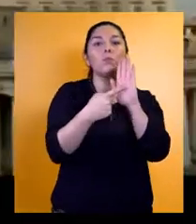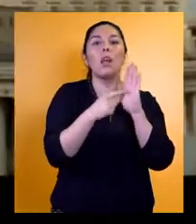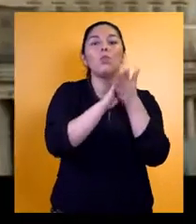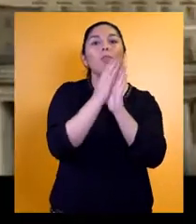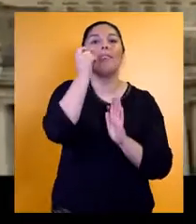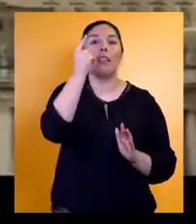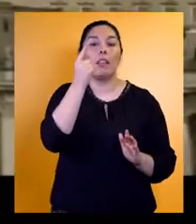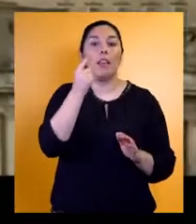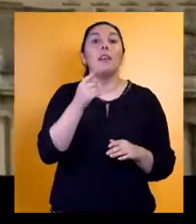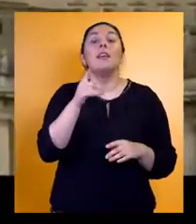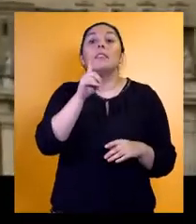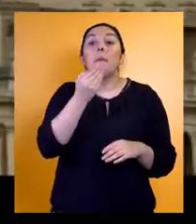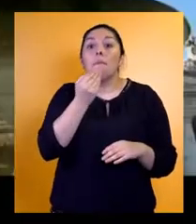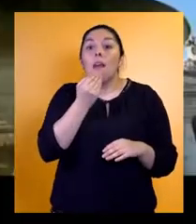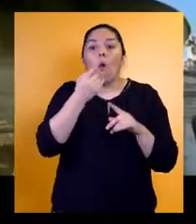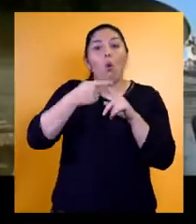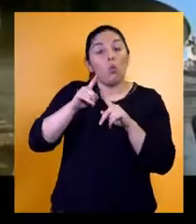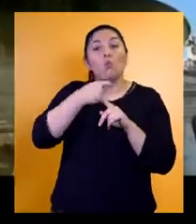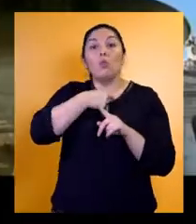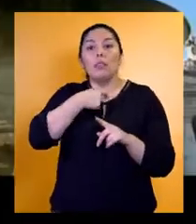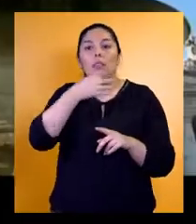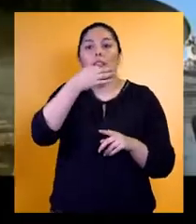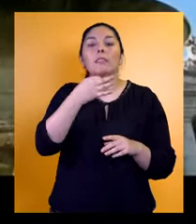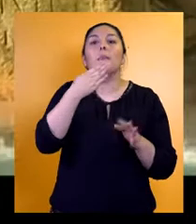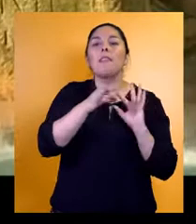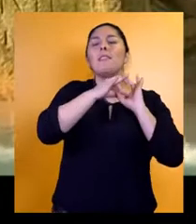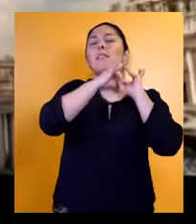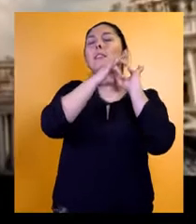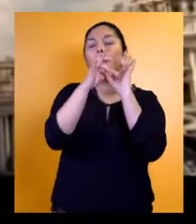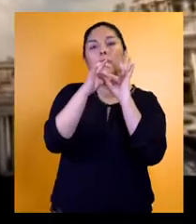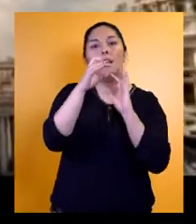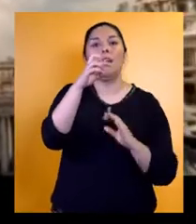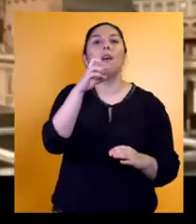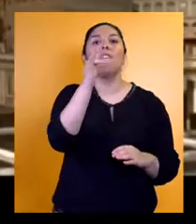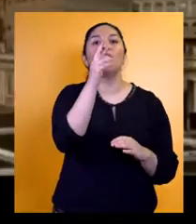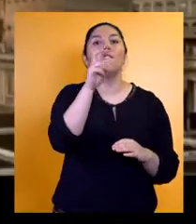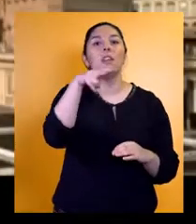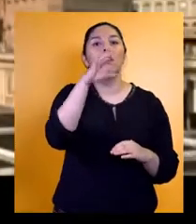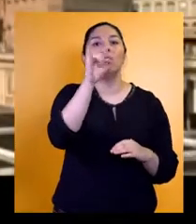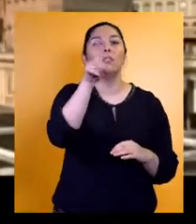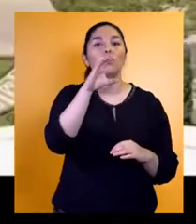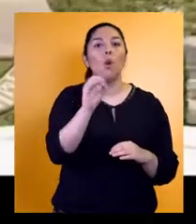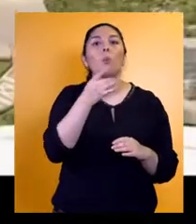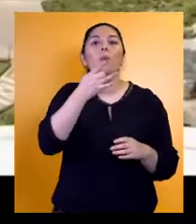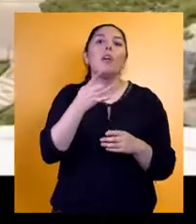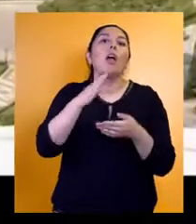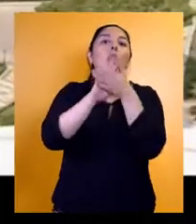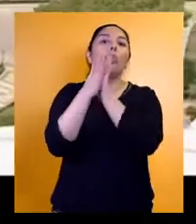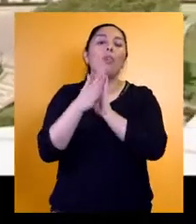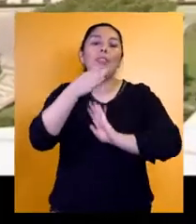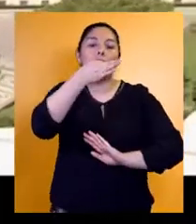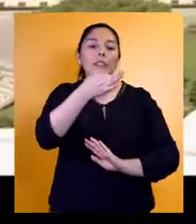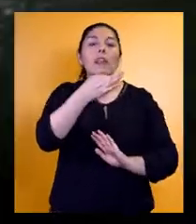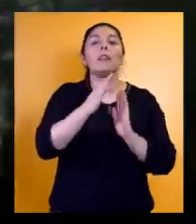una breve declaración pública donde manifestó nuestra gratitud al Santo Padre por su preocupación y deseos de bien para todos.